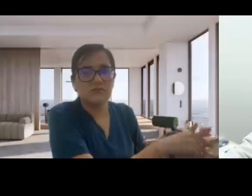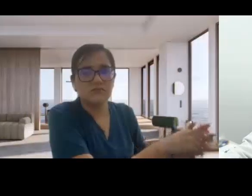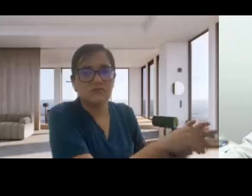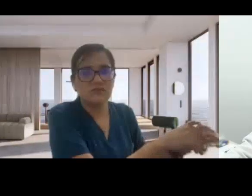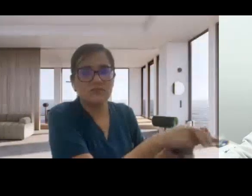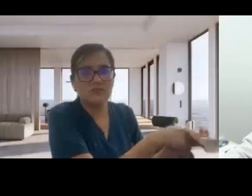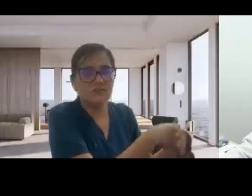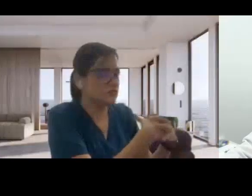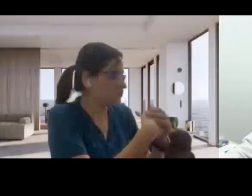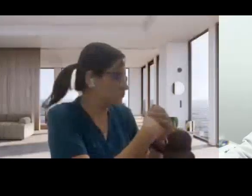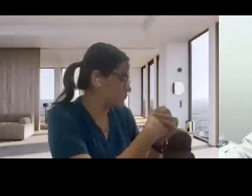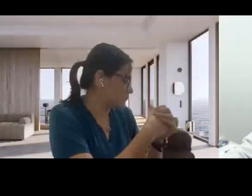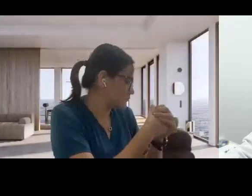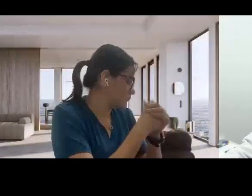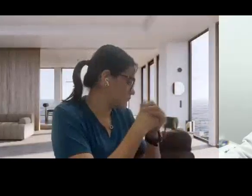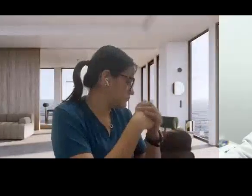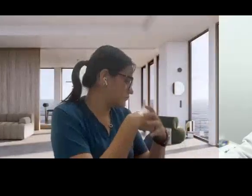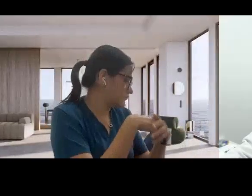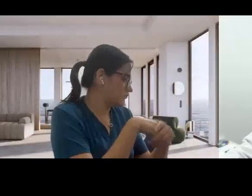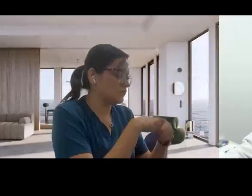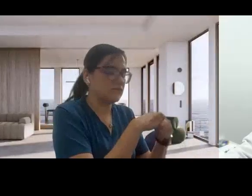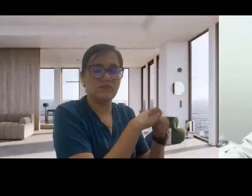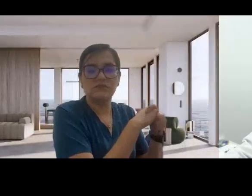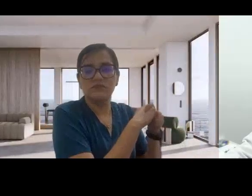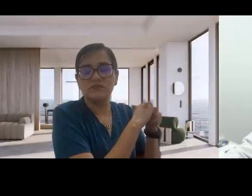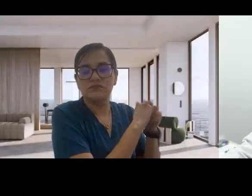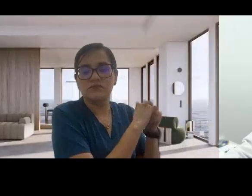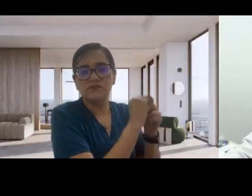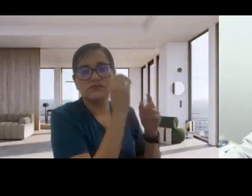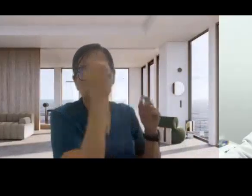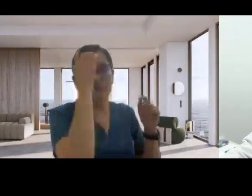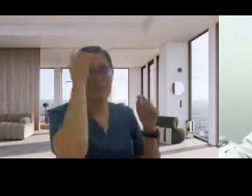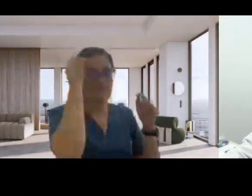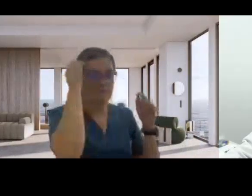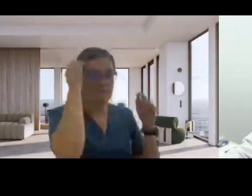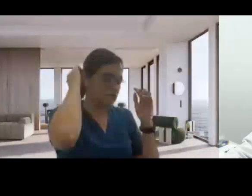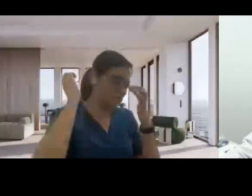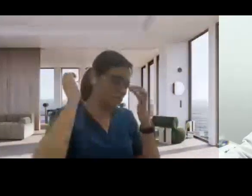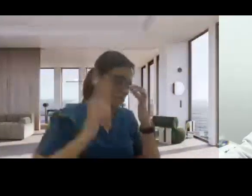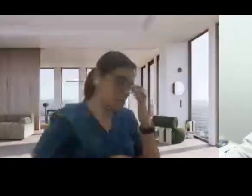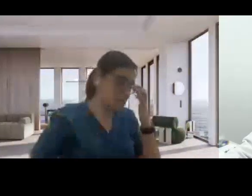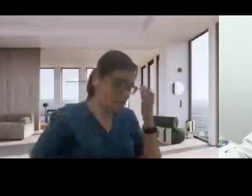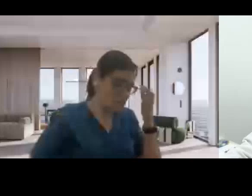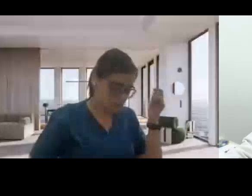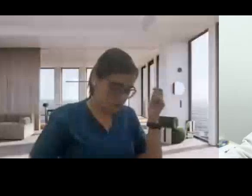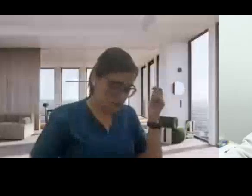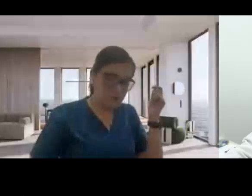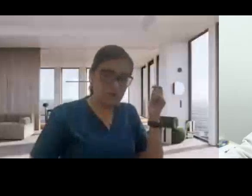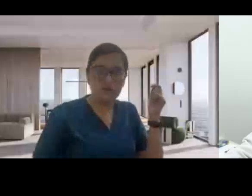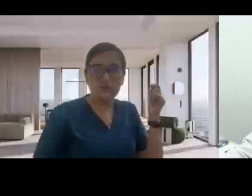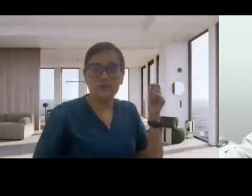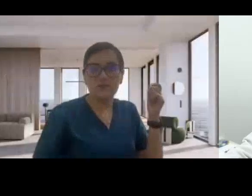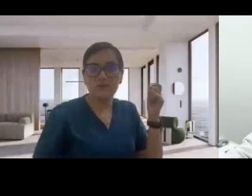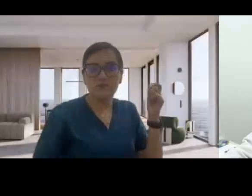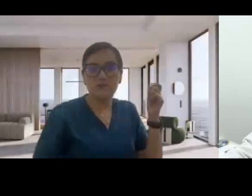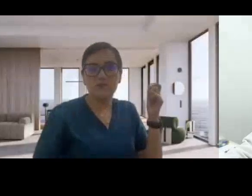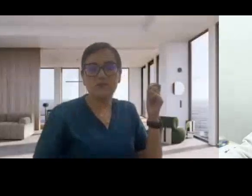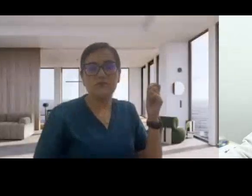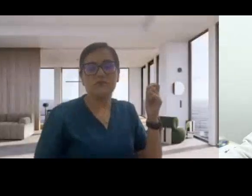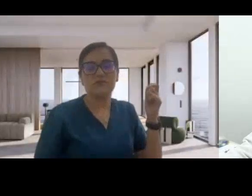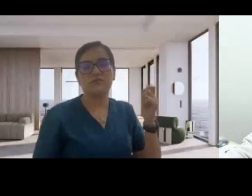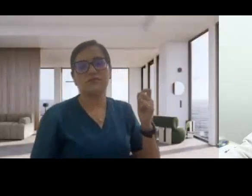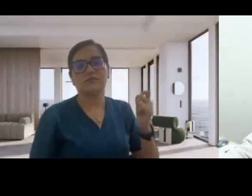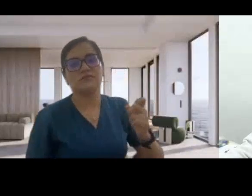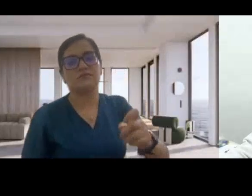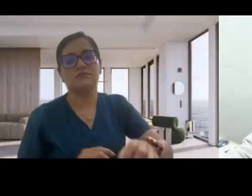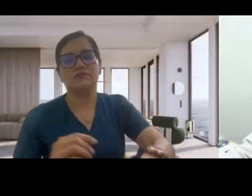pero ¿cómo sabemos después de cuánto tiempo ha vivido su pérdida que ya es un duelo complicado? Aquí lo quiero retomar